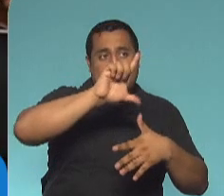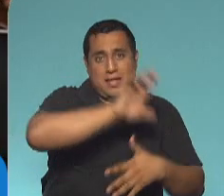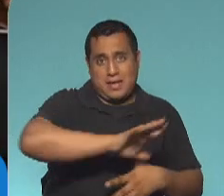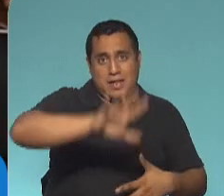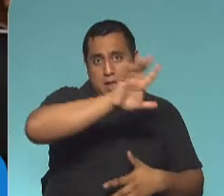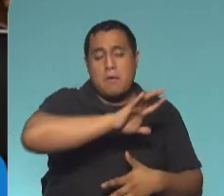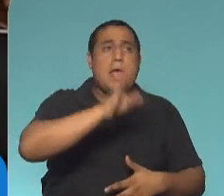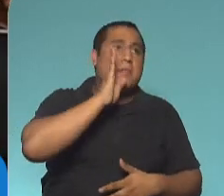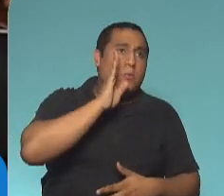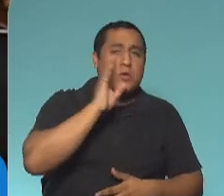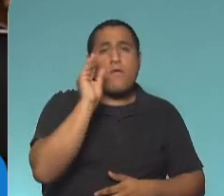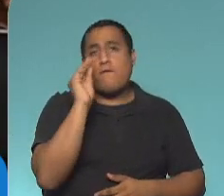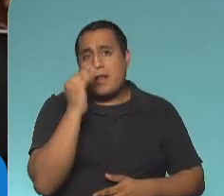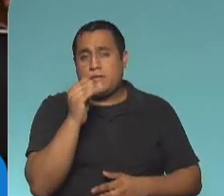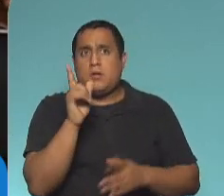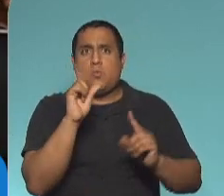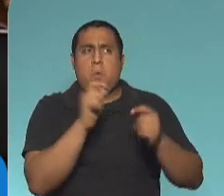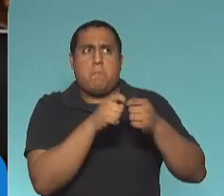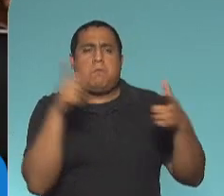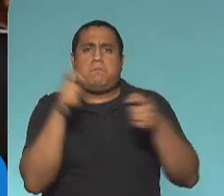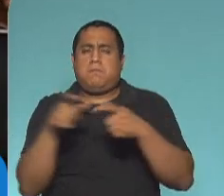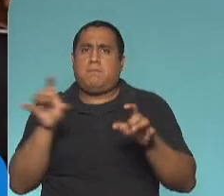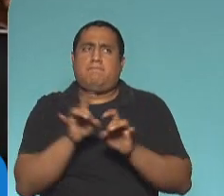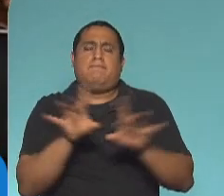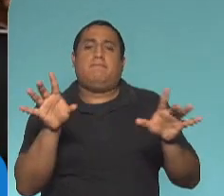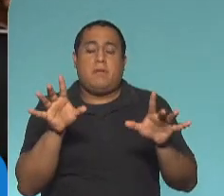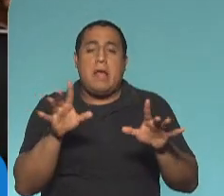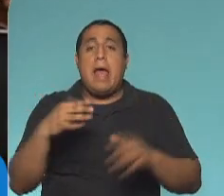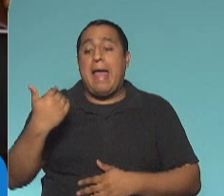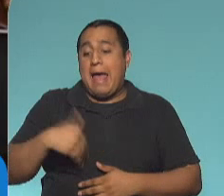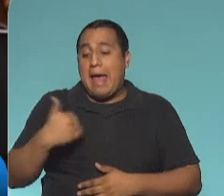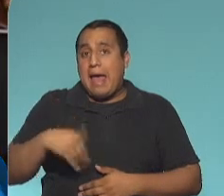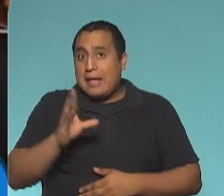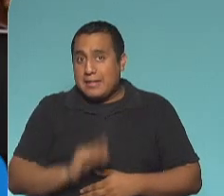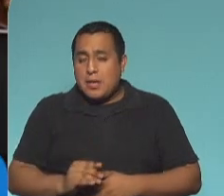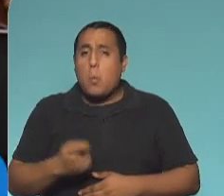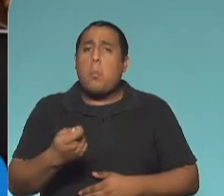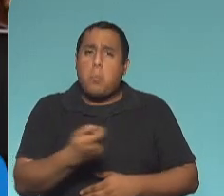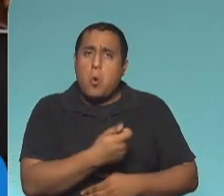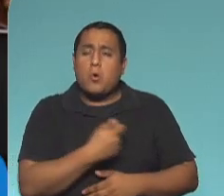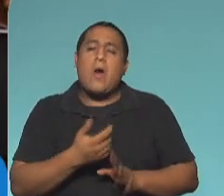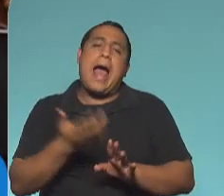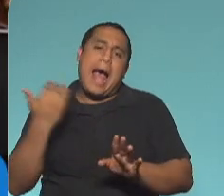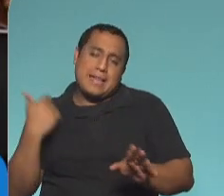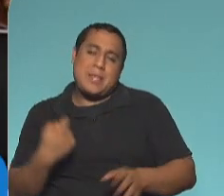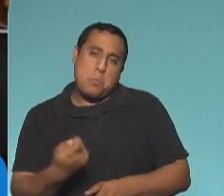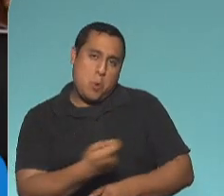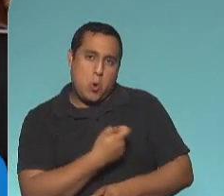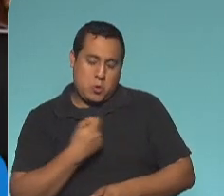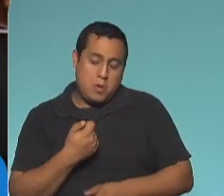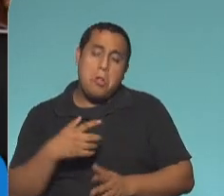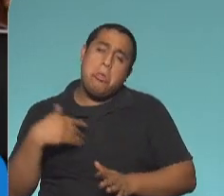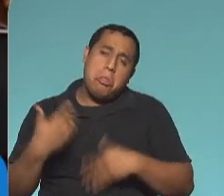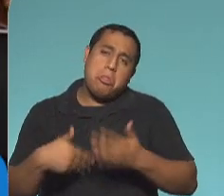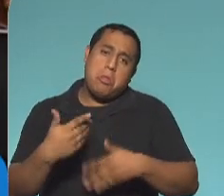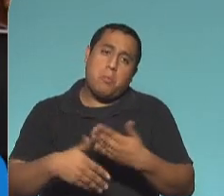de Estados Unidos y Brasil, con un número importante de casos. Argentina aportaba pocos casos en ese momento, y